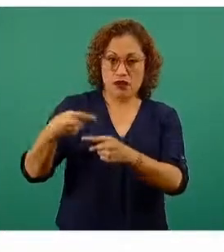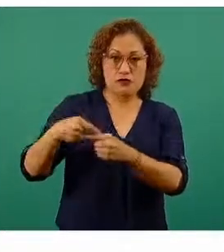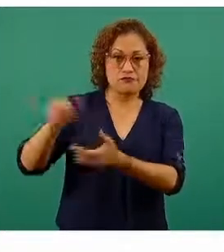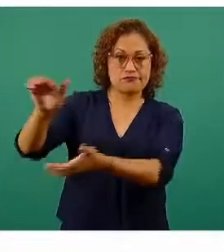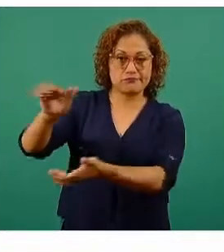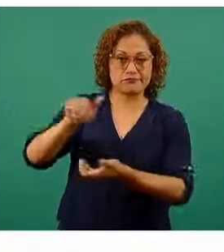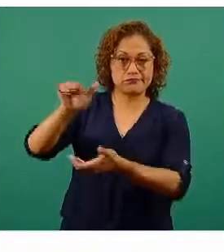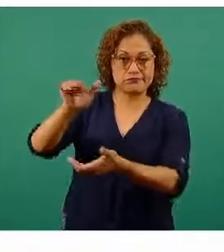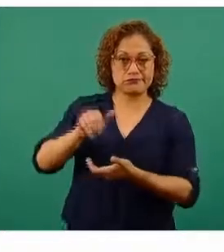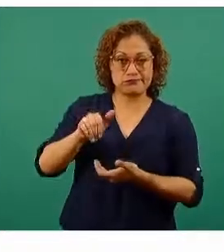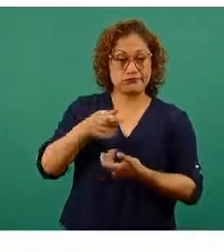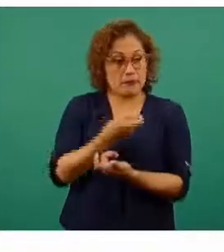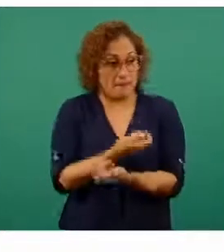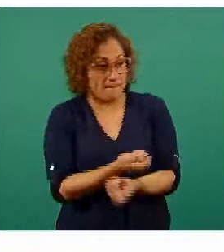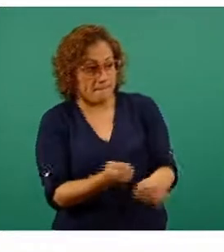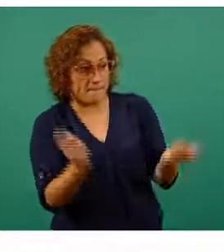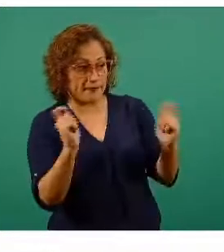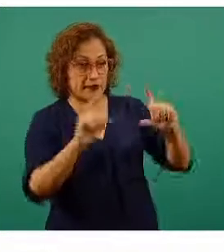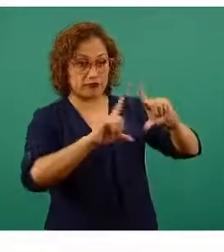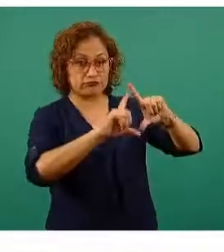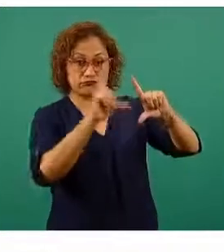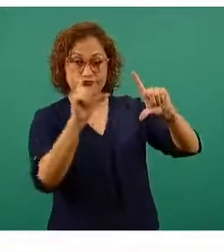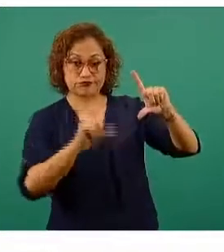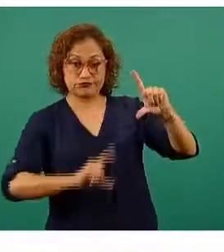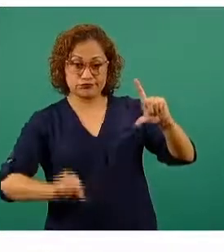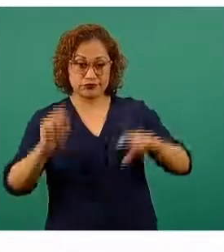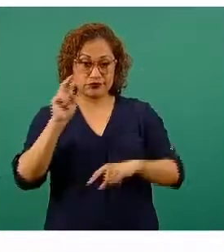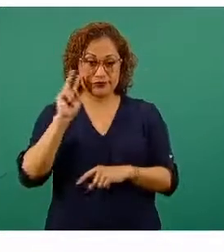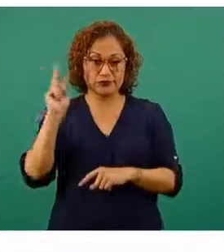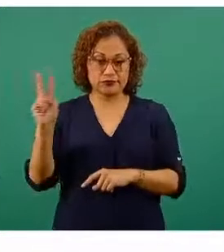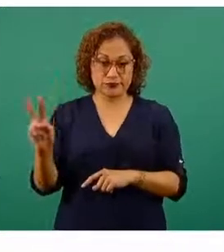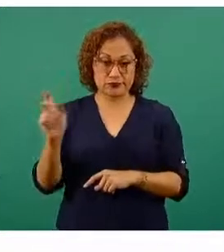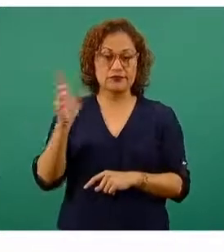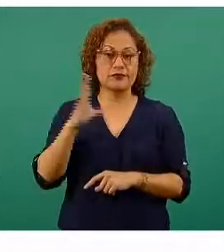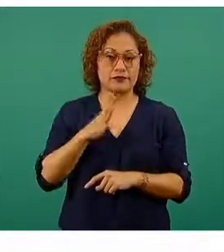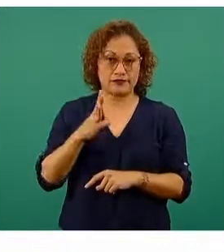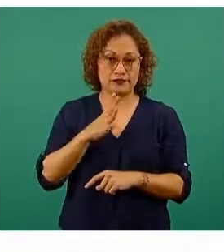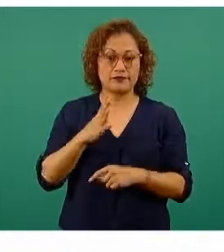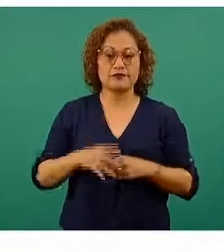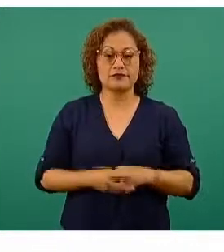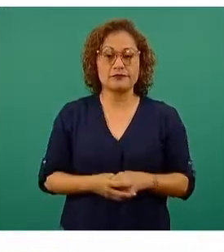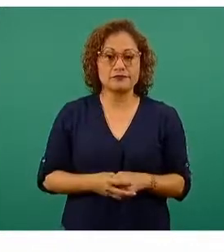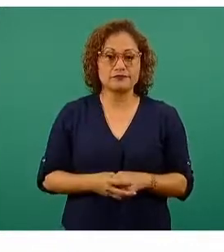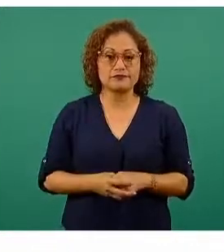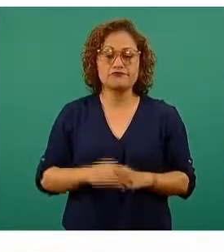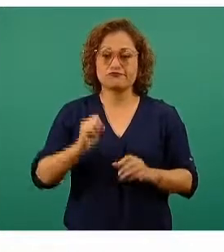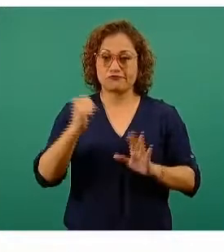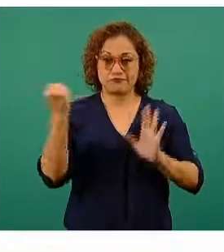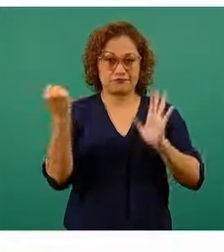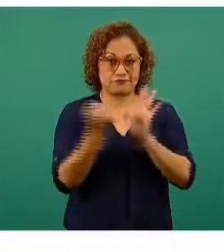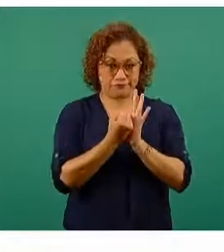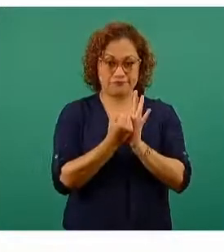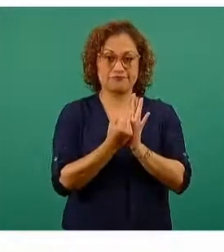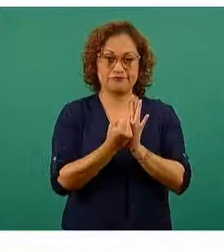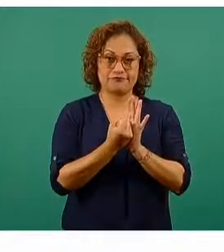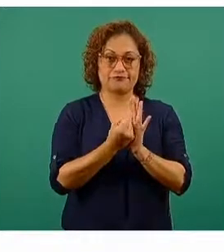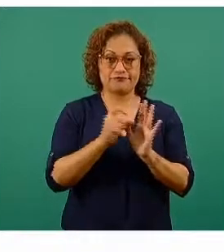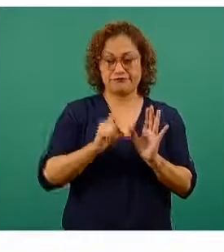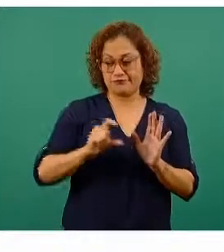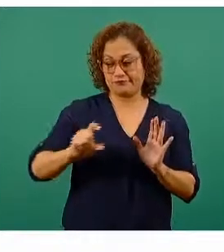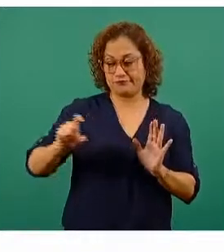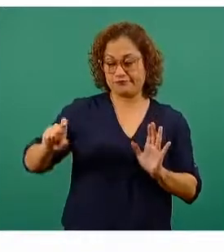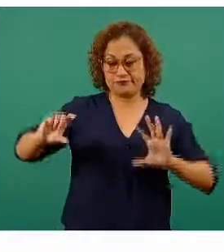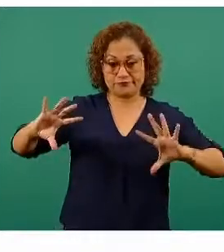como aparece aquí en estas imágenes, de las cada uno de los tipos de vacunas. Más de